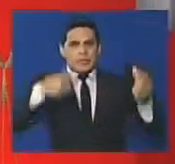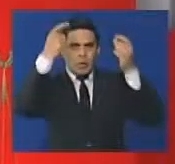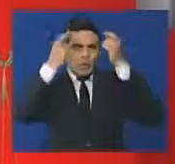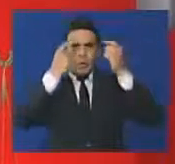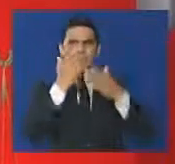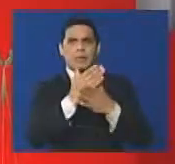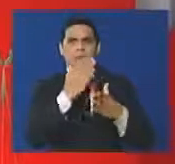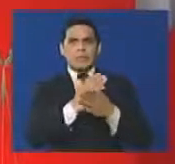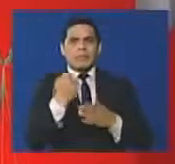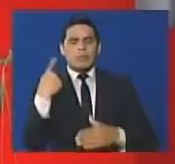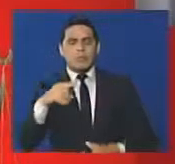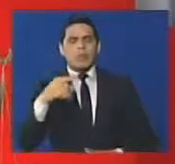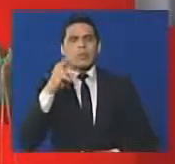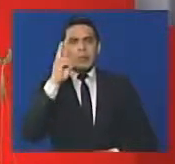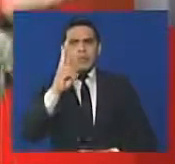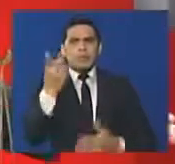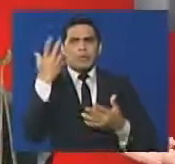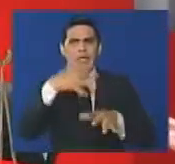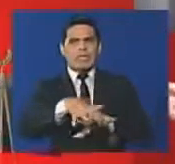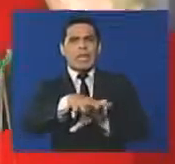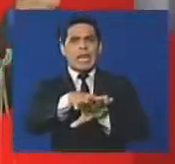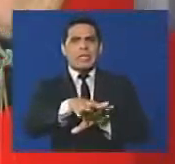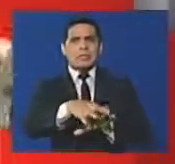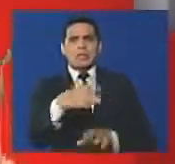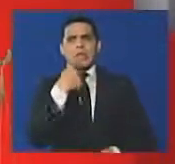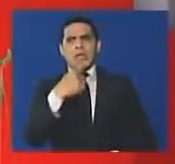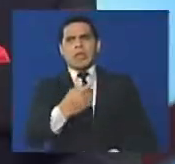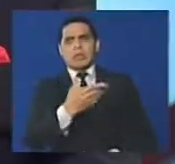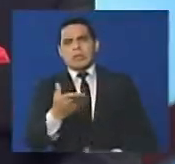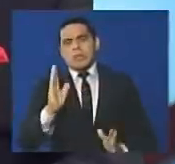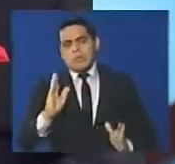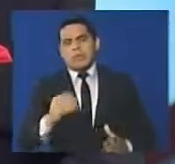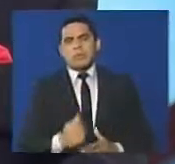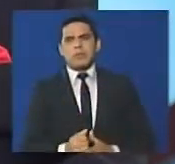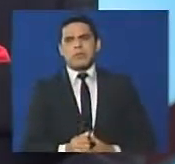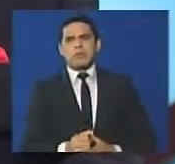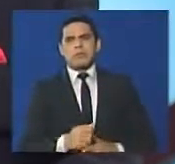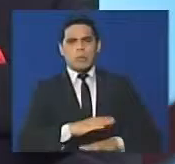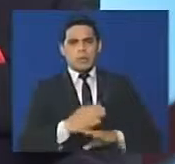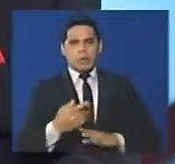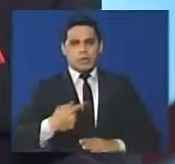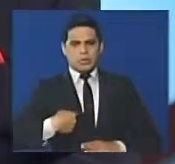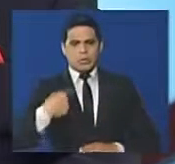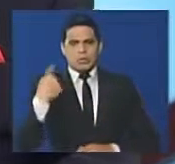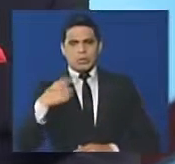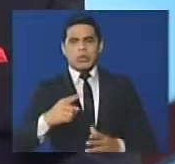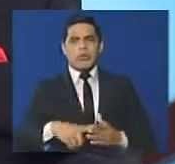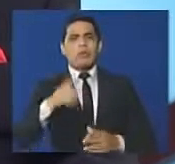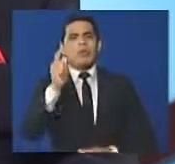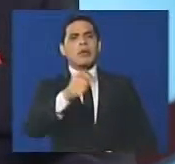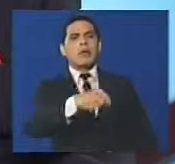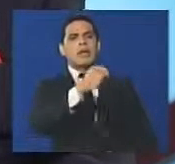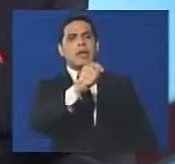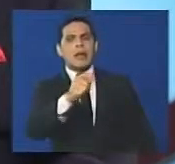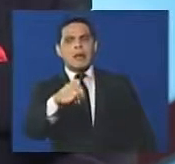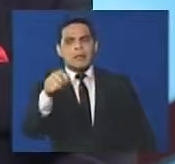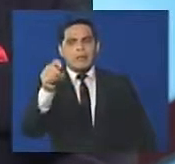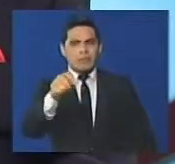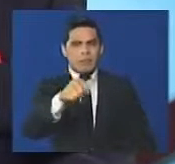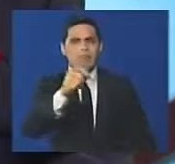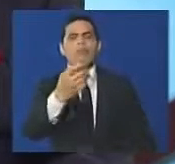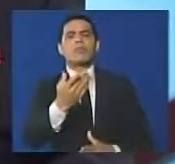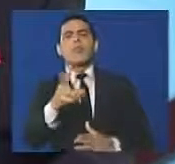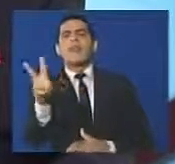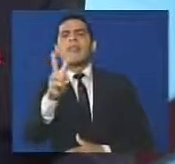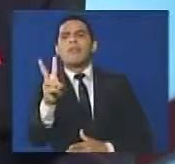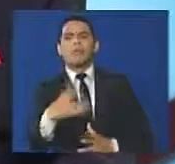Tuvo esa visión, ¿no? De integración, hay que decirlo. Por lo menos yo, con la Sinfónica de Venezuela, se logró todo